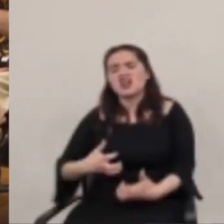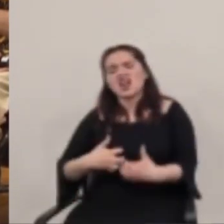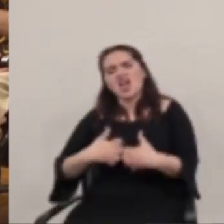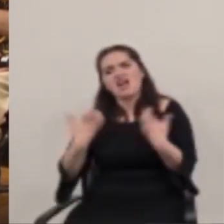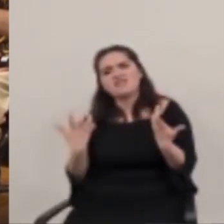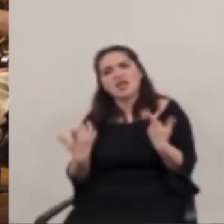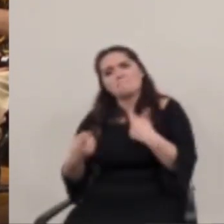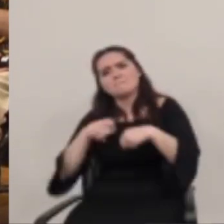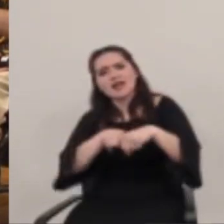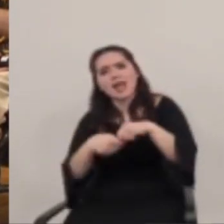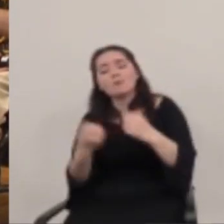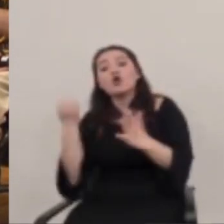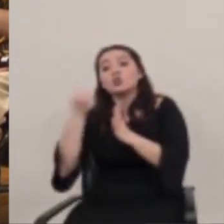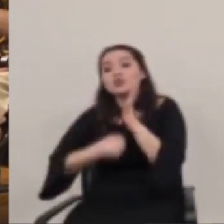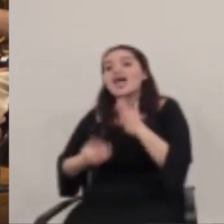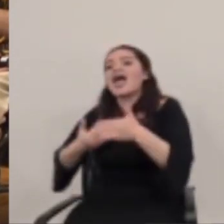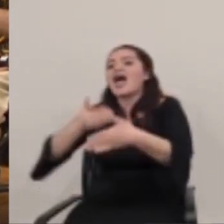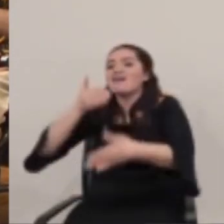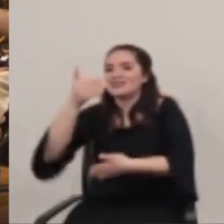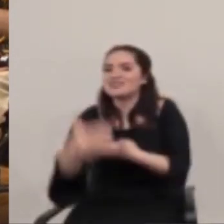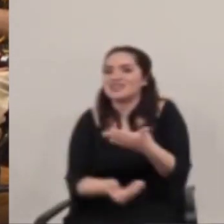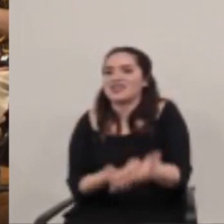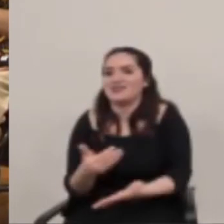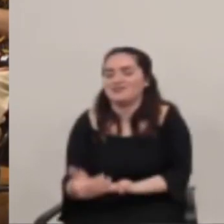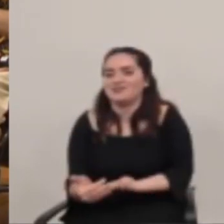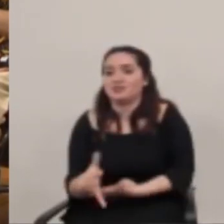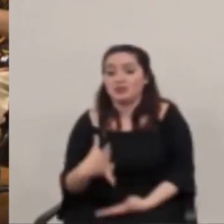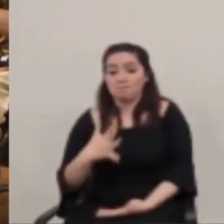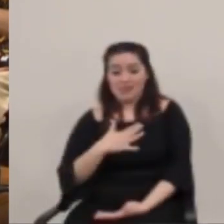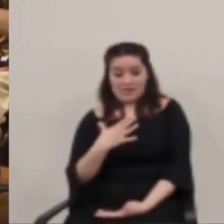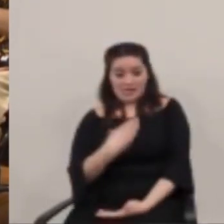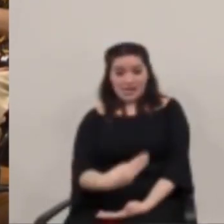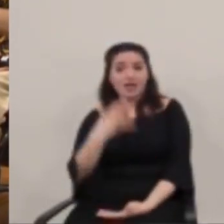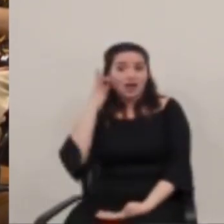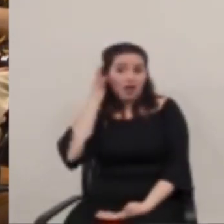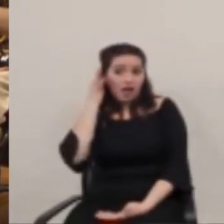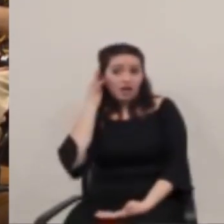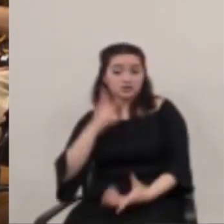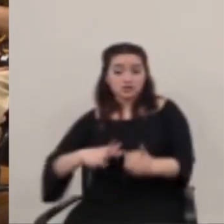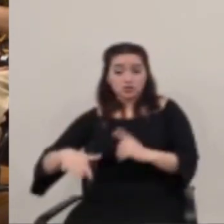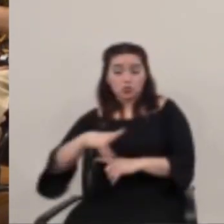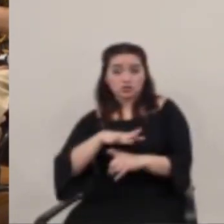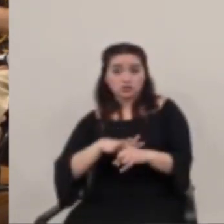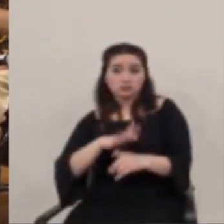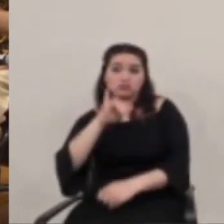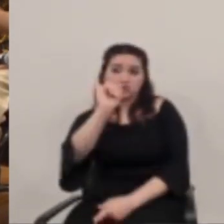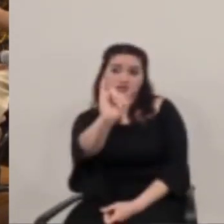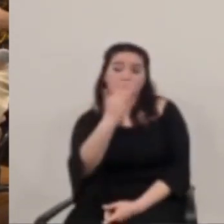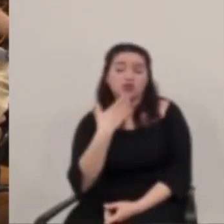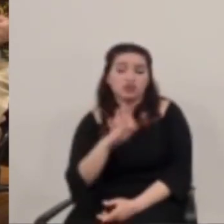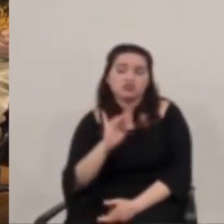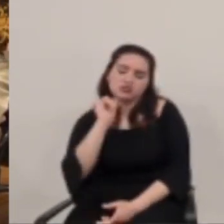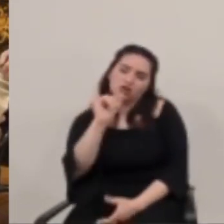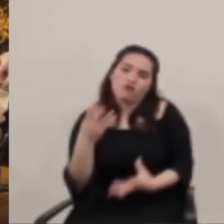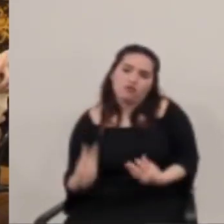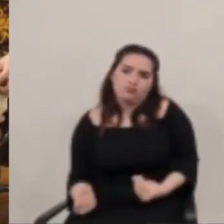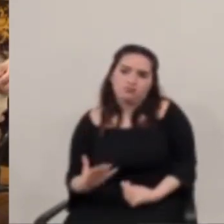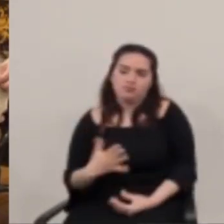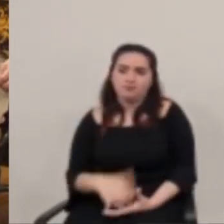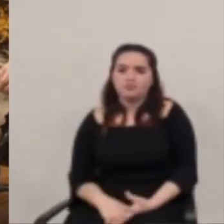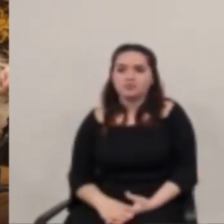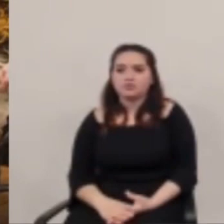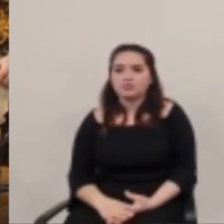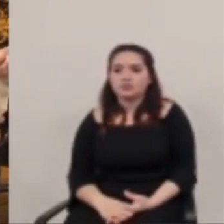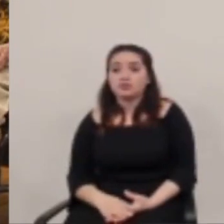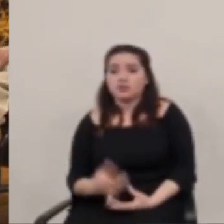por avanzar. ¿Que yo y mi hija lo vivimos desde una situación de privilegio? Sí, obvio. Y por eso